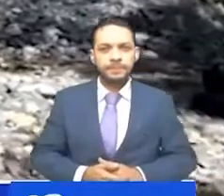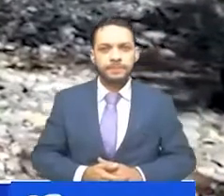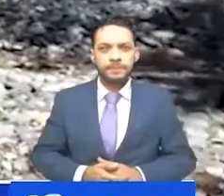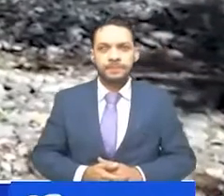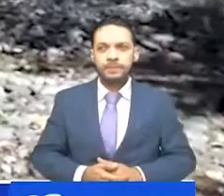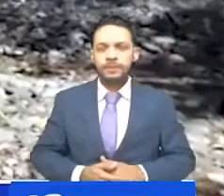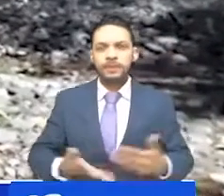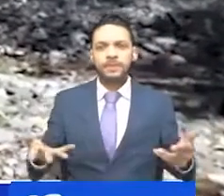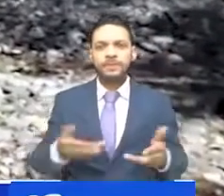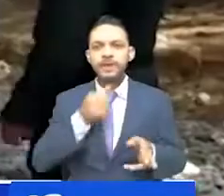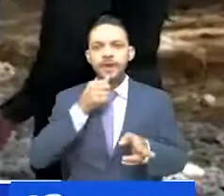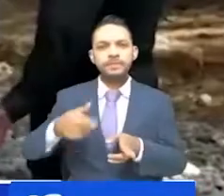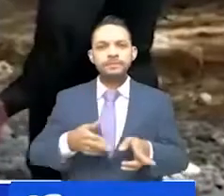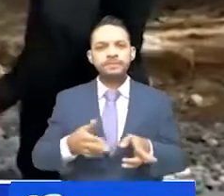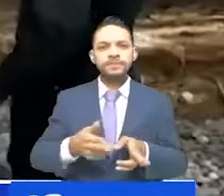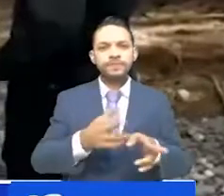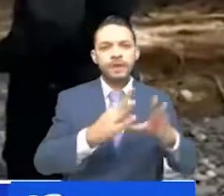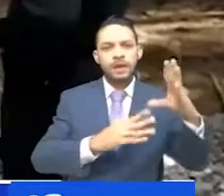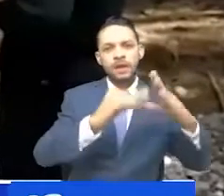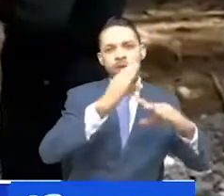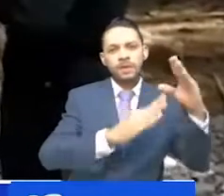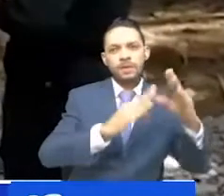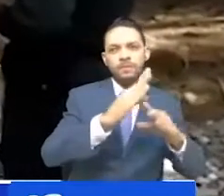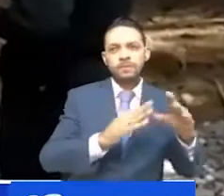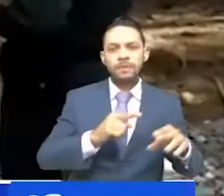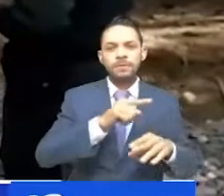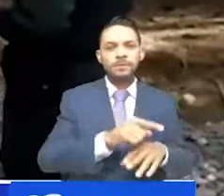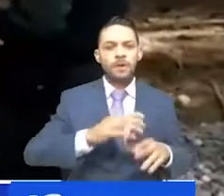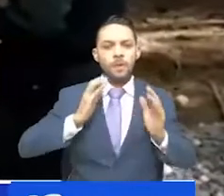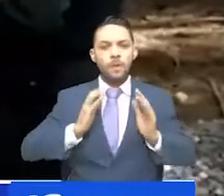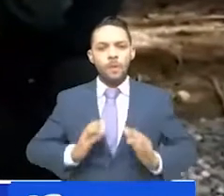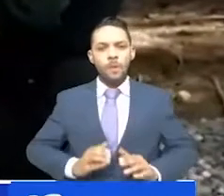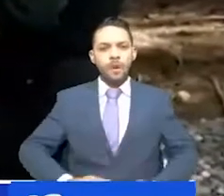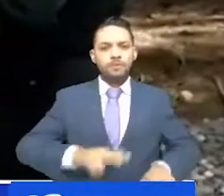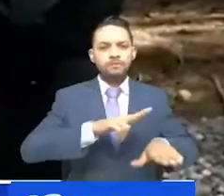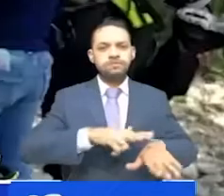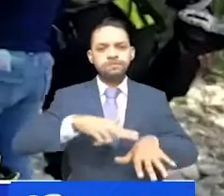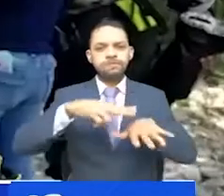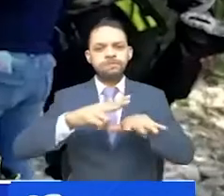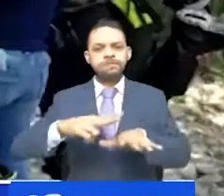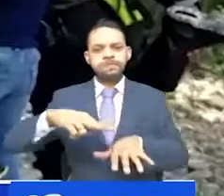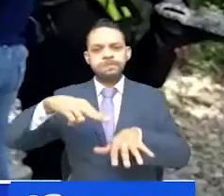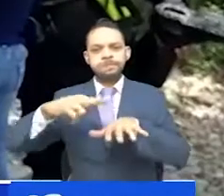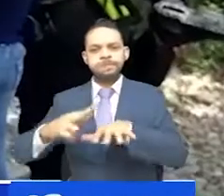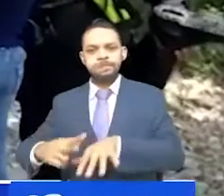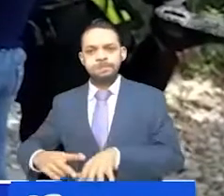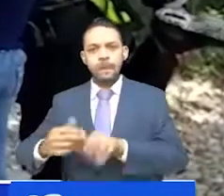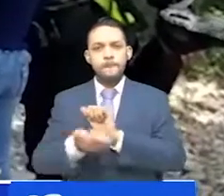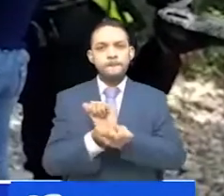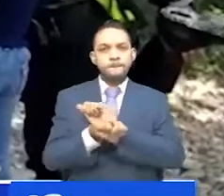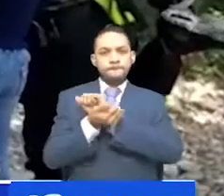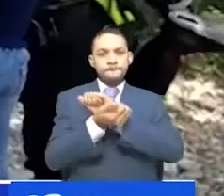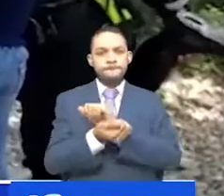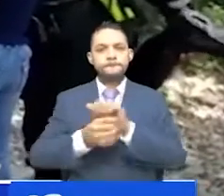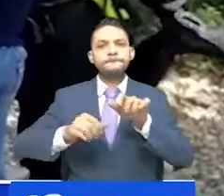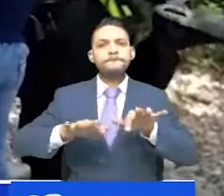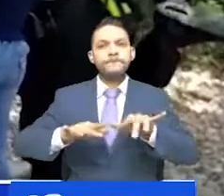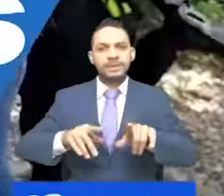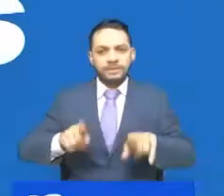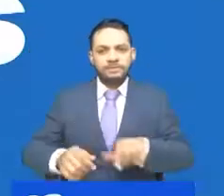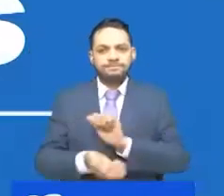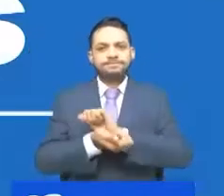En el río Cauca, jurisdicción de Caldas, encontraron un cuerpo. La víctima estaba atada de pies y manos.